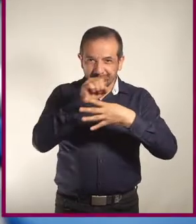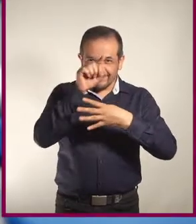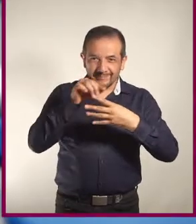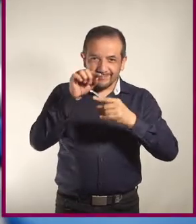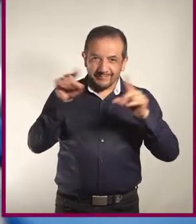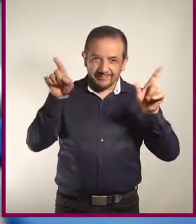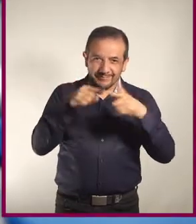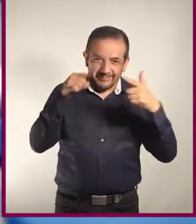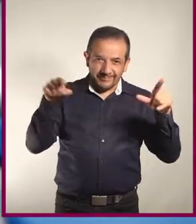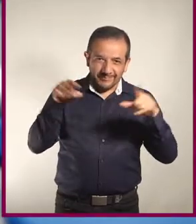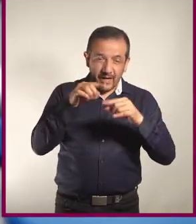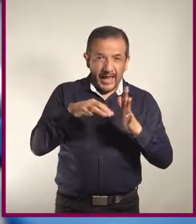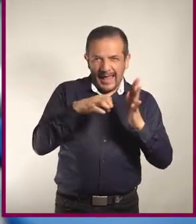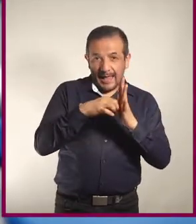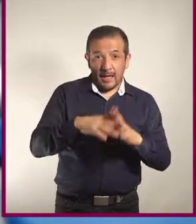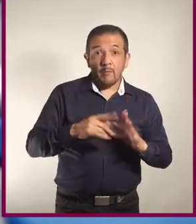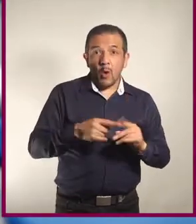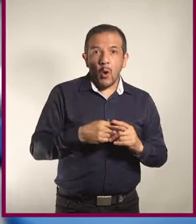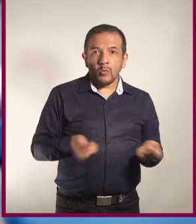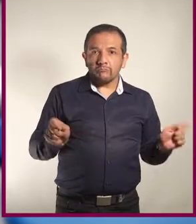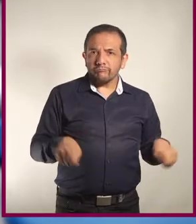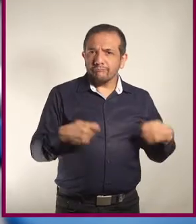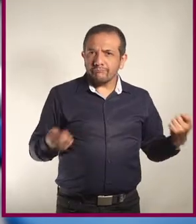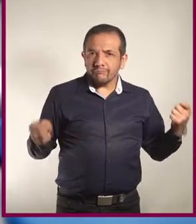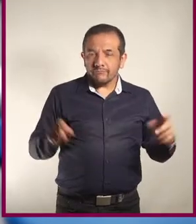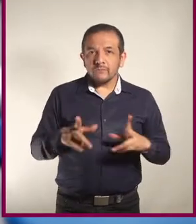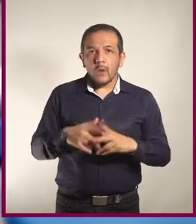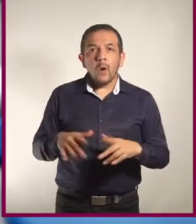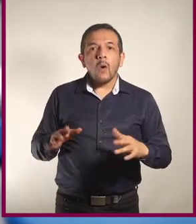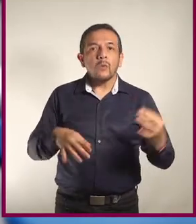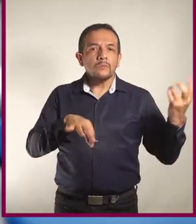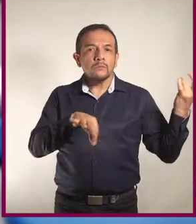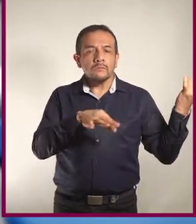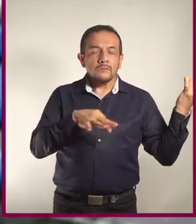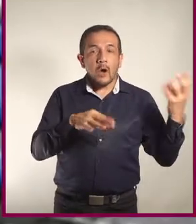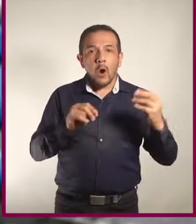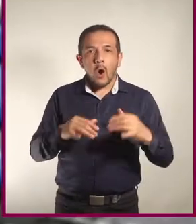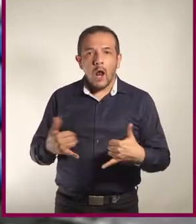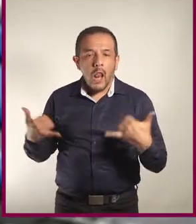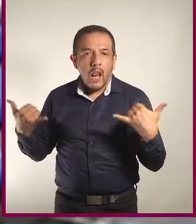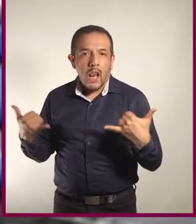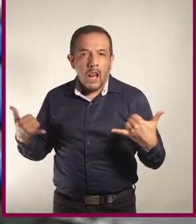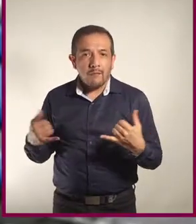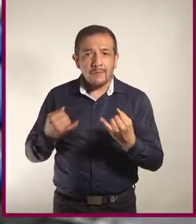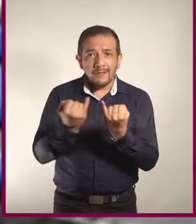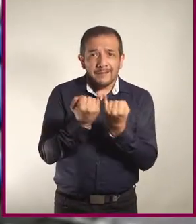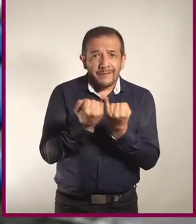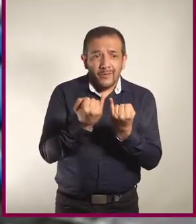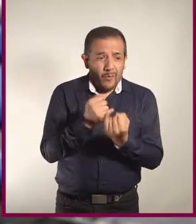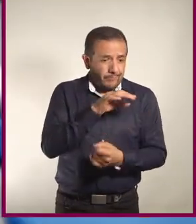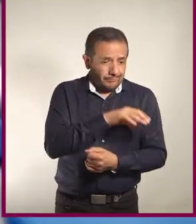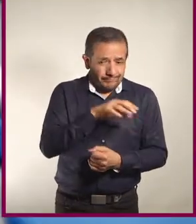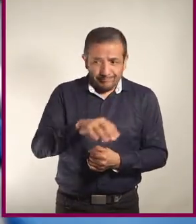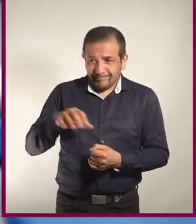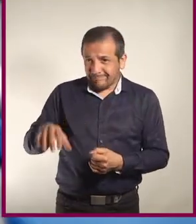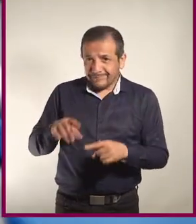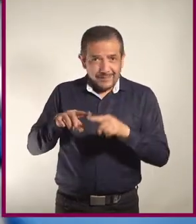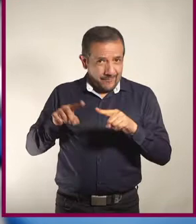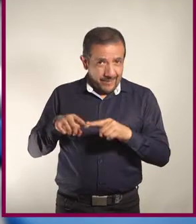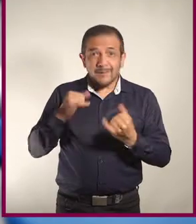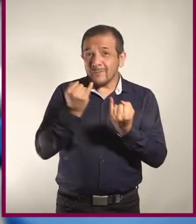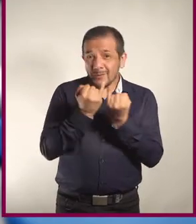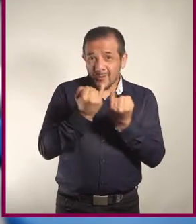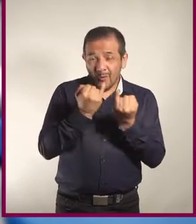¿qué diferentes son entre sí el son jarocho, un vals de 15 años y el heavy metal? Lo mismo pasa con los 20 aminoácidos. La diversidad